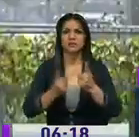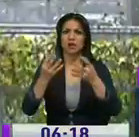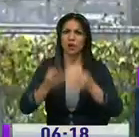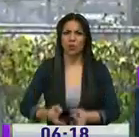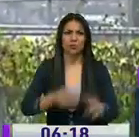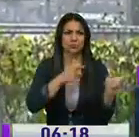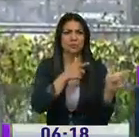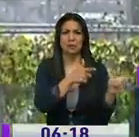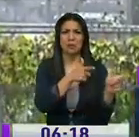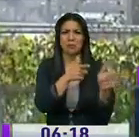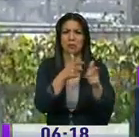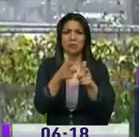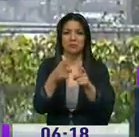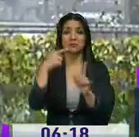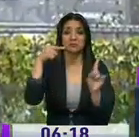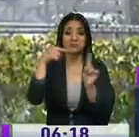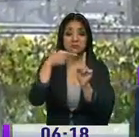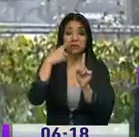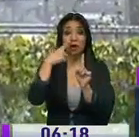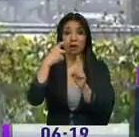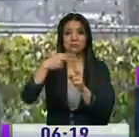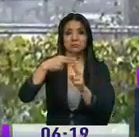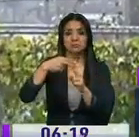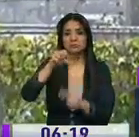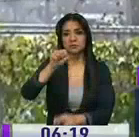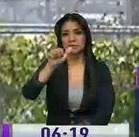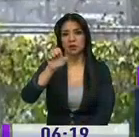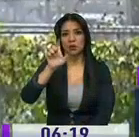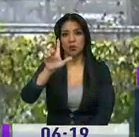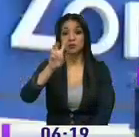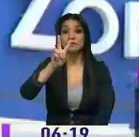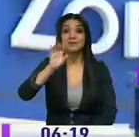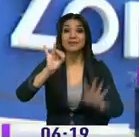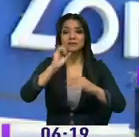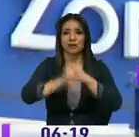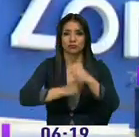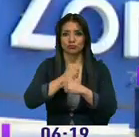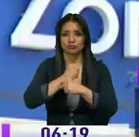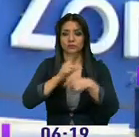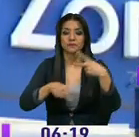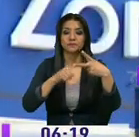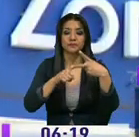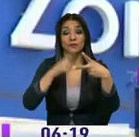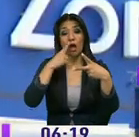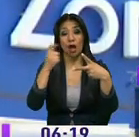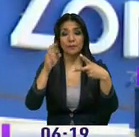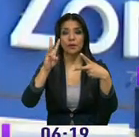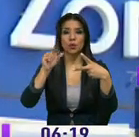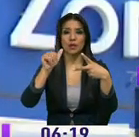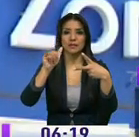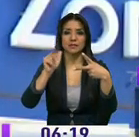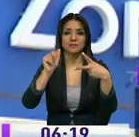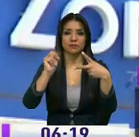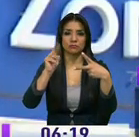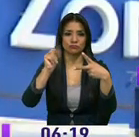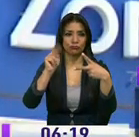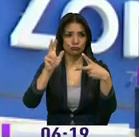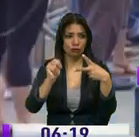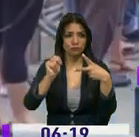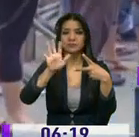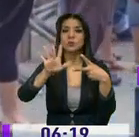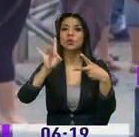luego disparar contra Saúl Darío L., de 26 años de edad, y Washington Mocelar D., de 58